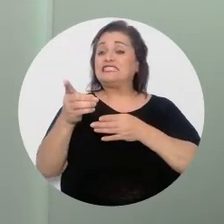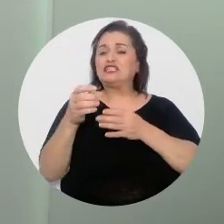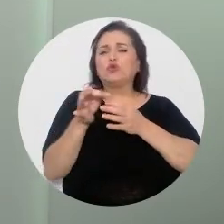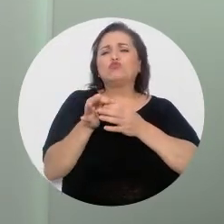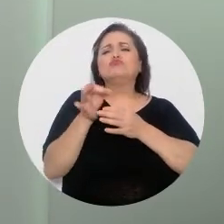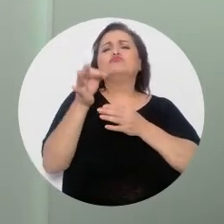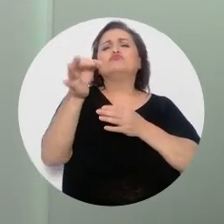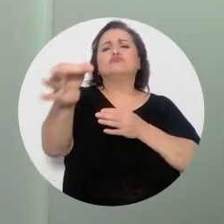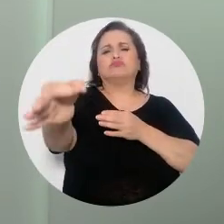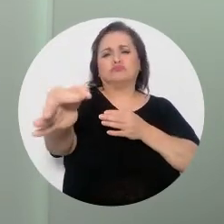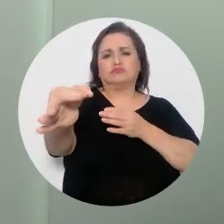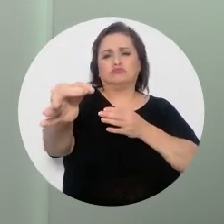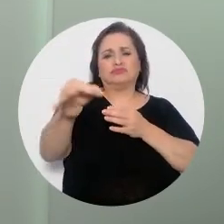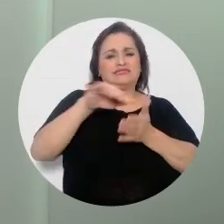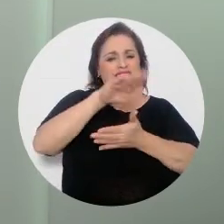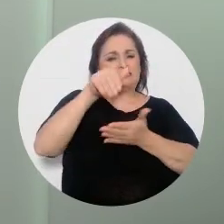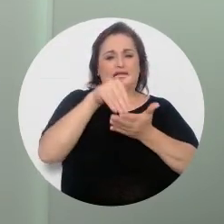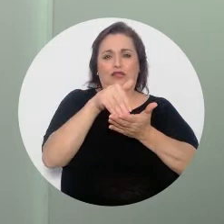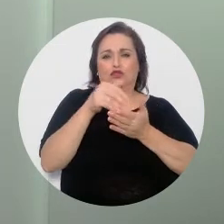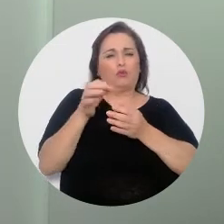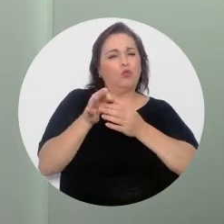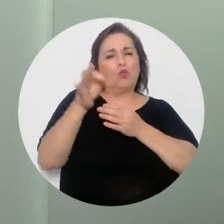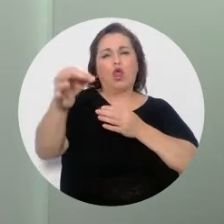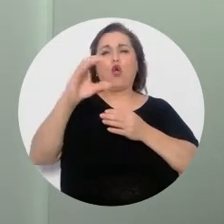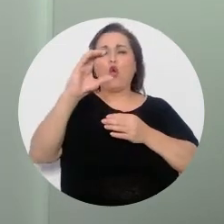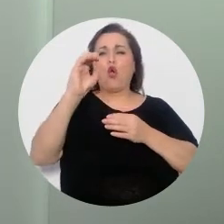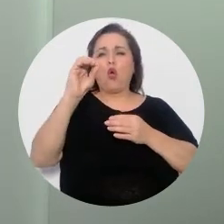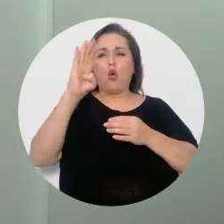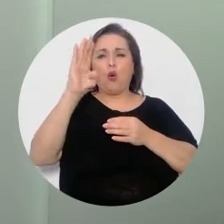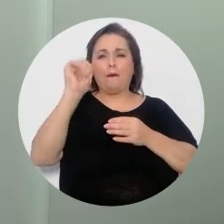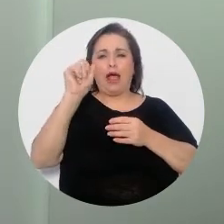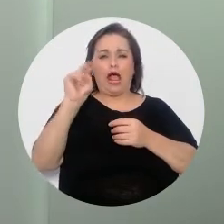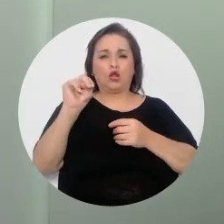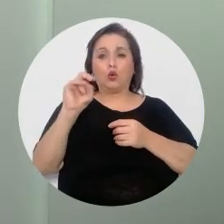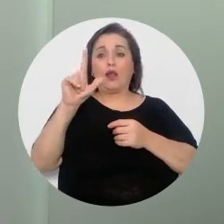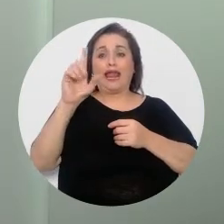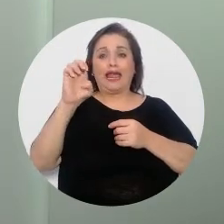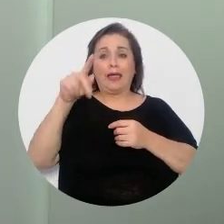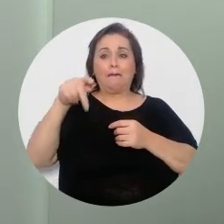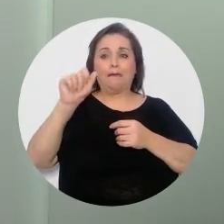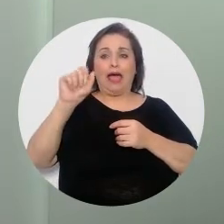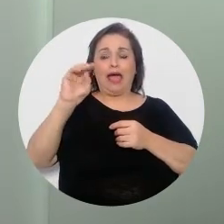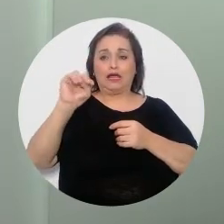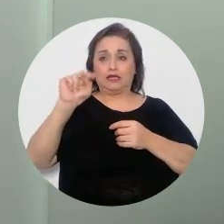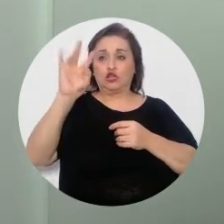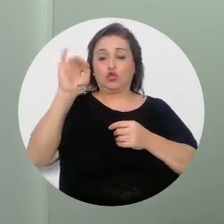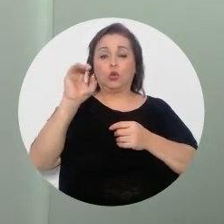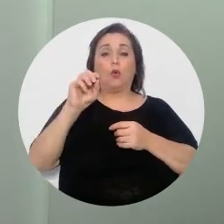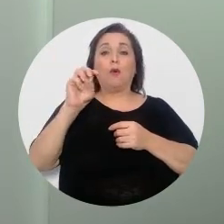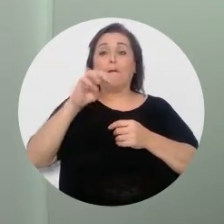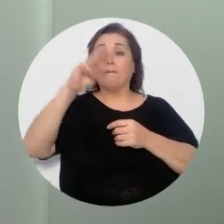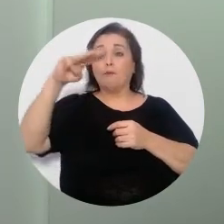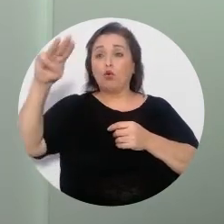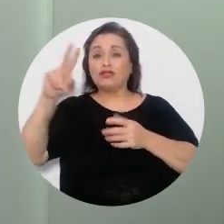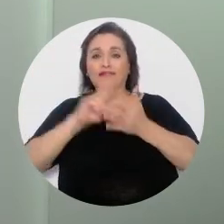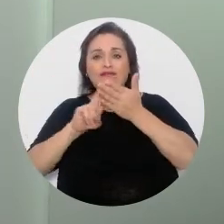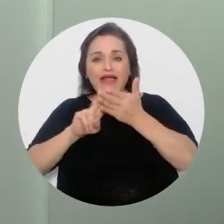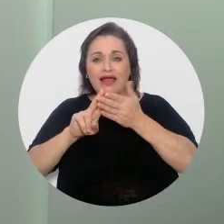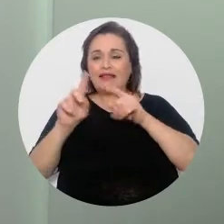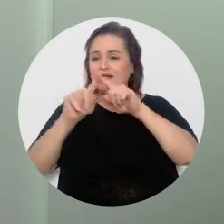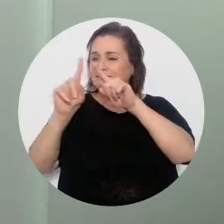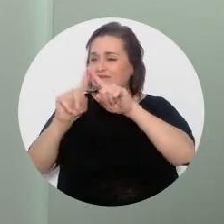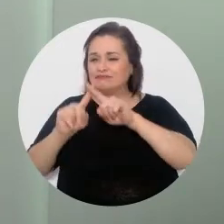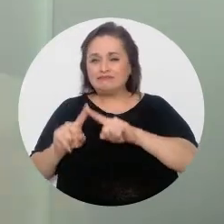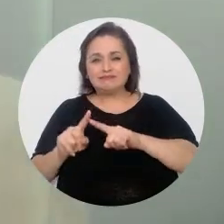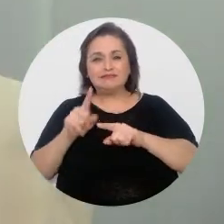distritos muy alejados de la cabecera del cantón, como Cóbano, Lepanto, Montezuma, entre otros, Monteverde.